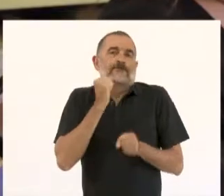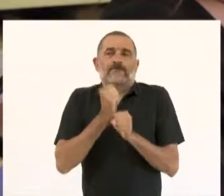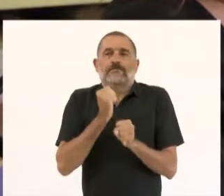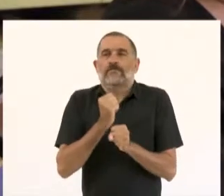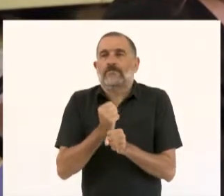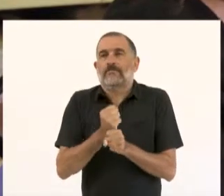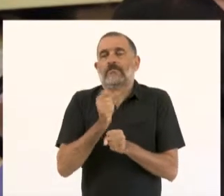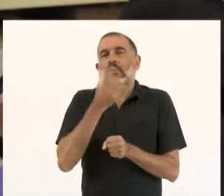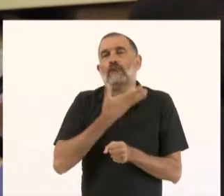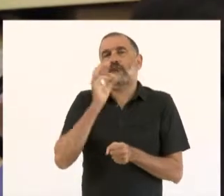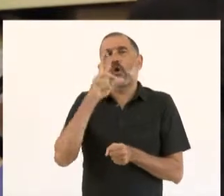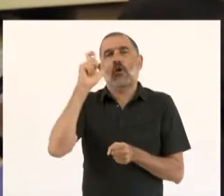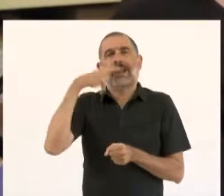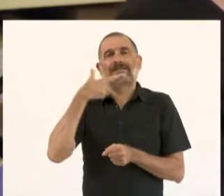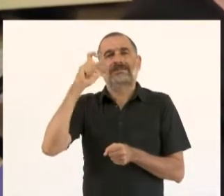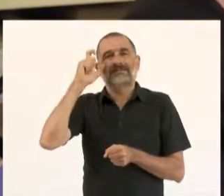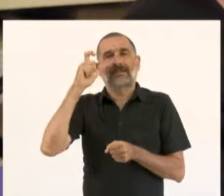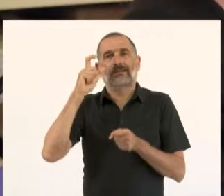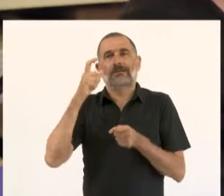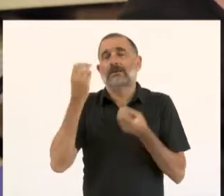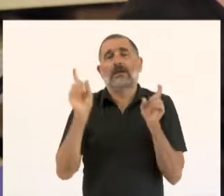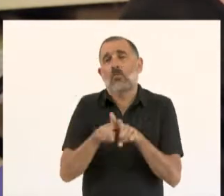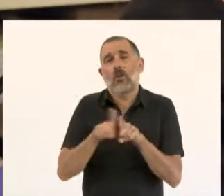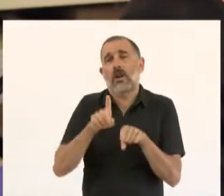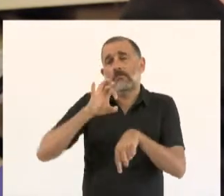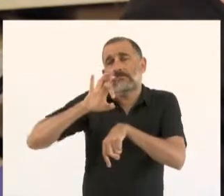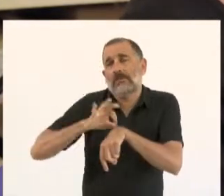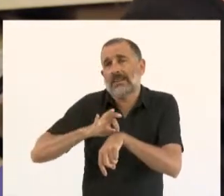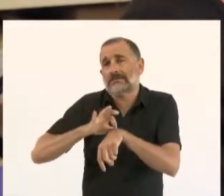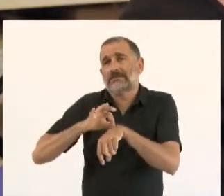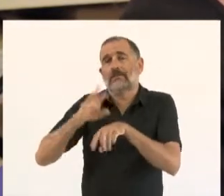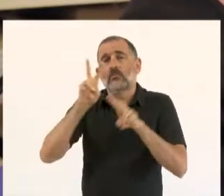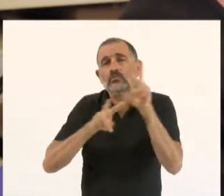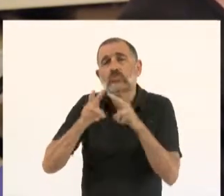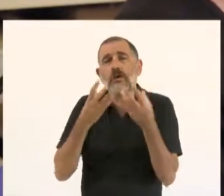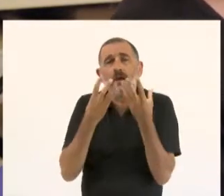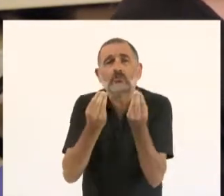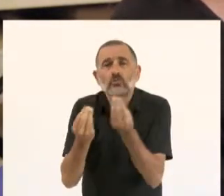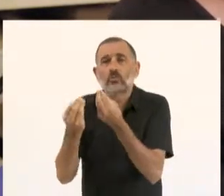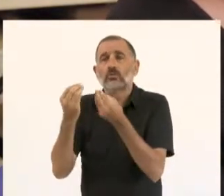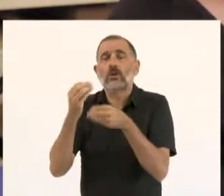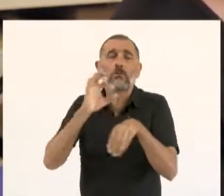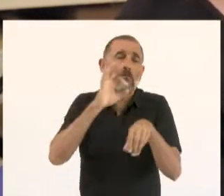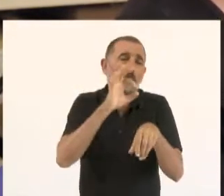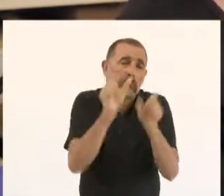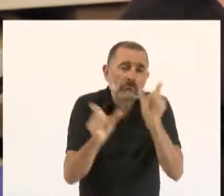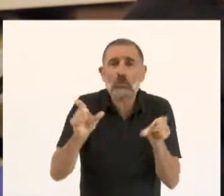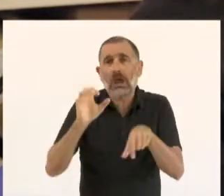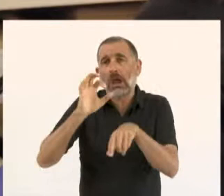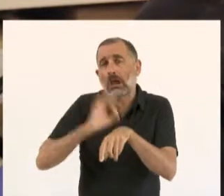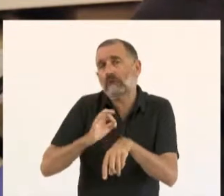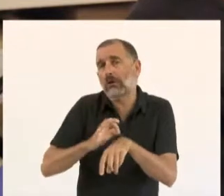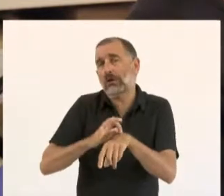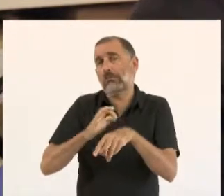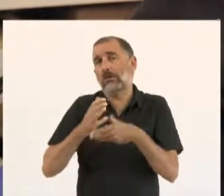poco acostumbrado. Es como el médico cuando está trabajando o tratando de ayudar a una persona que está enferma de algo